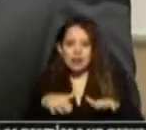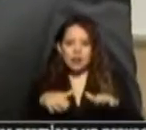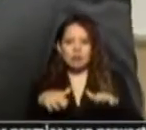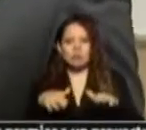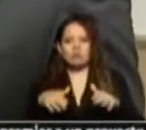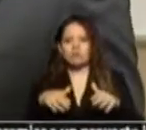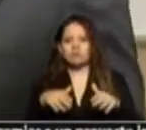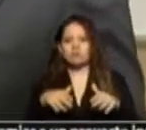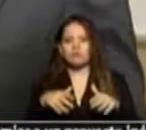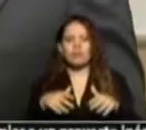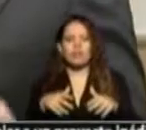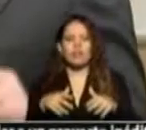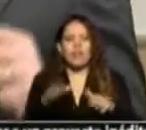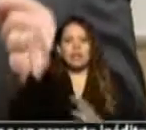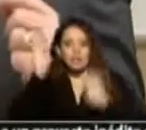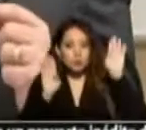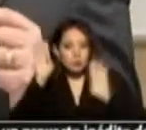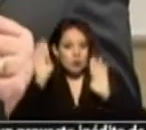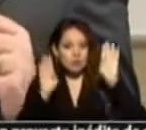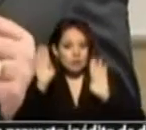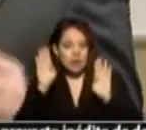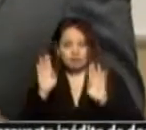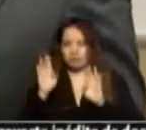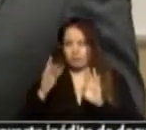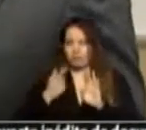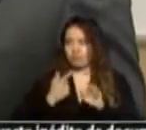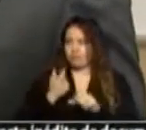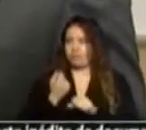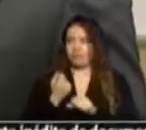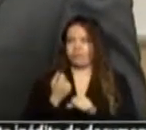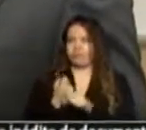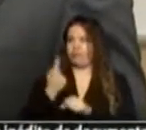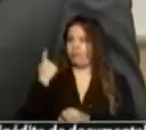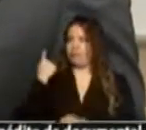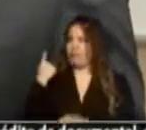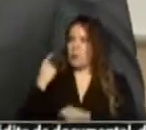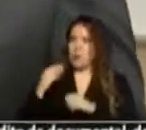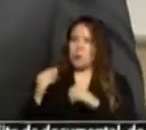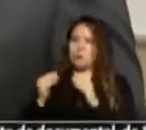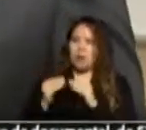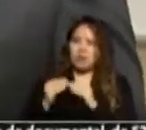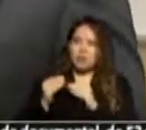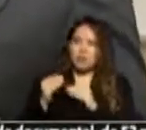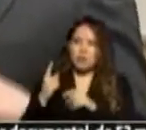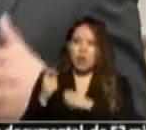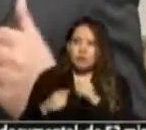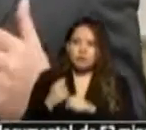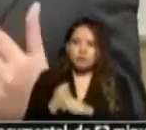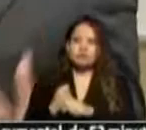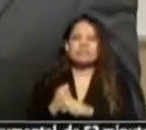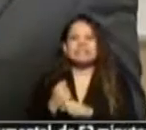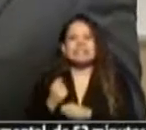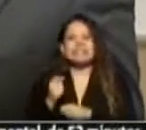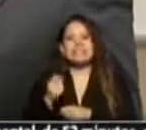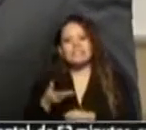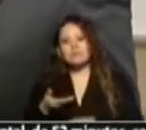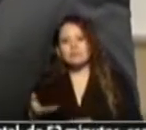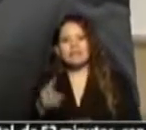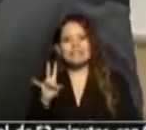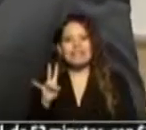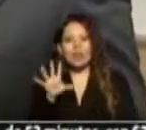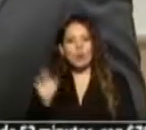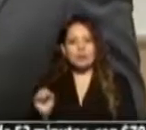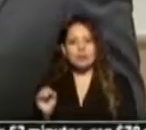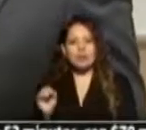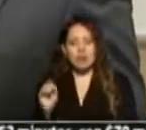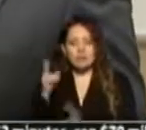una encuesta de precios que se hizo hace más de un año, yo diría, donde se invitaron 7 compañías, participaron 5 y se escogió